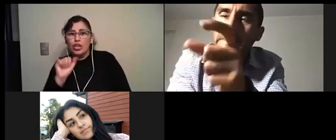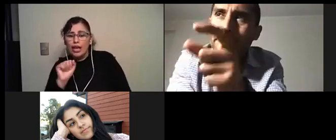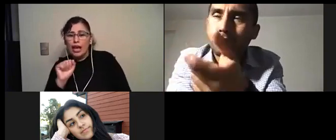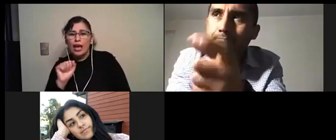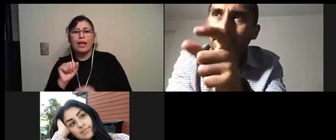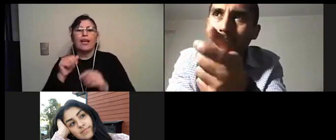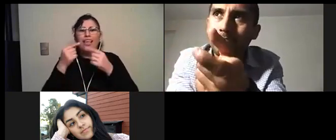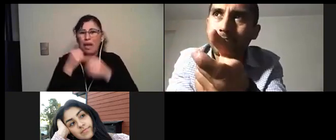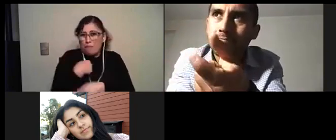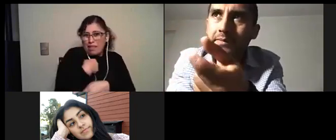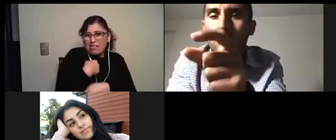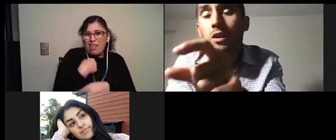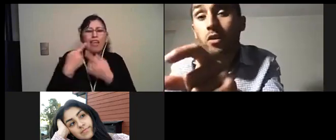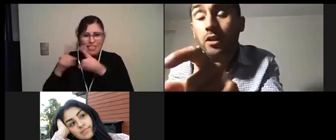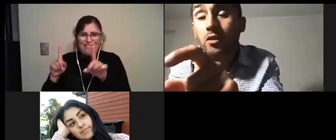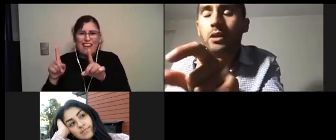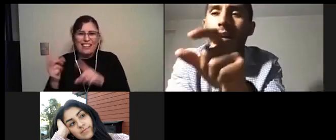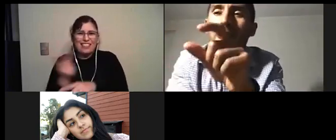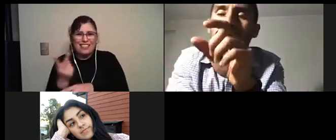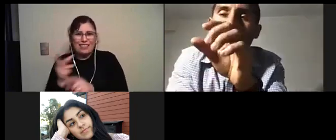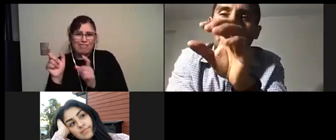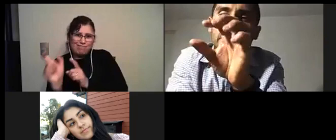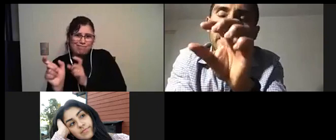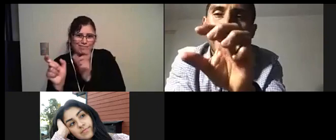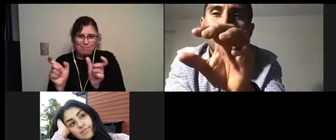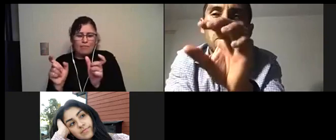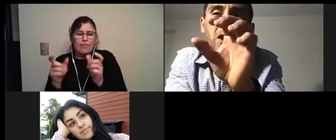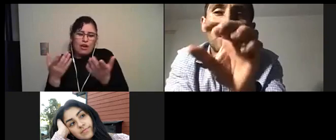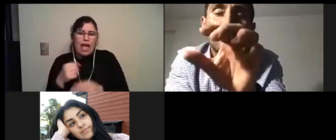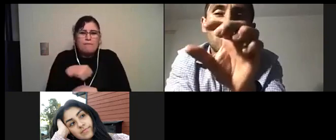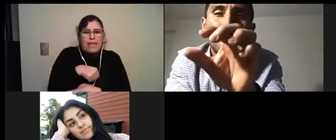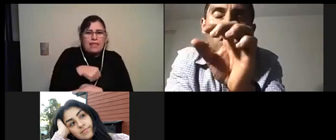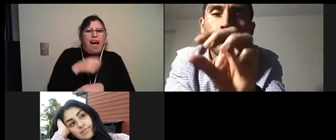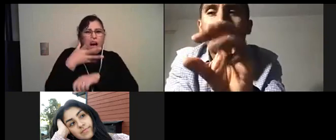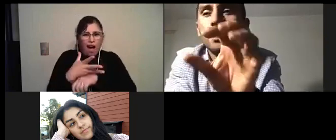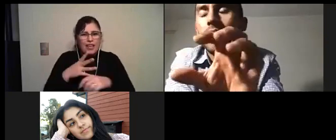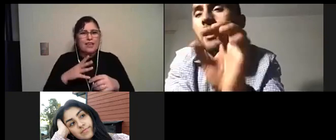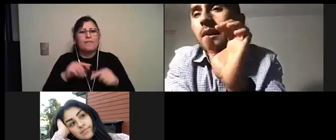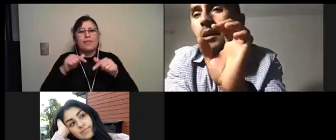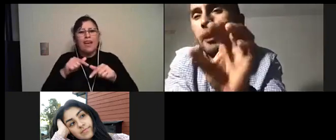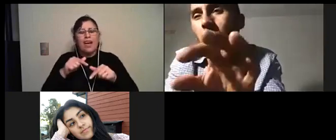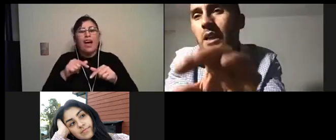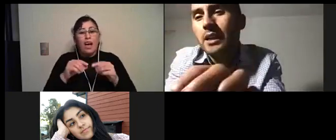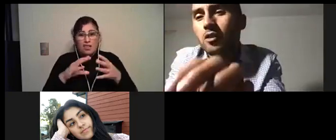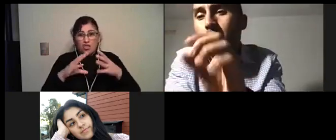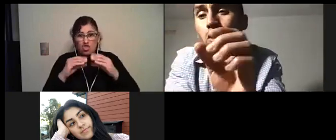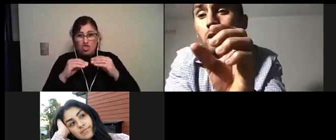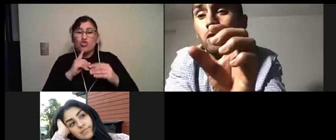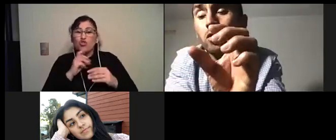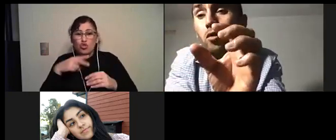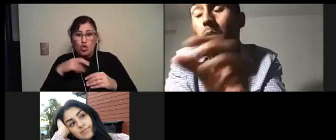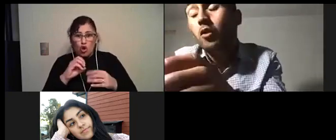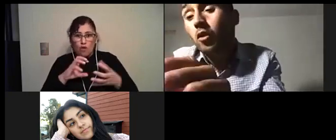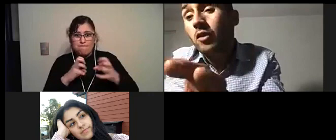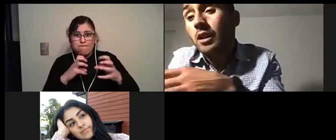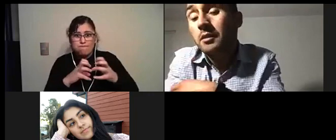explicó como es correcto, ¿ya? Espasticidad es un aumento de tono patológico, ¿ya? Y hipertonía es un aumento de